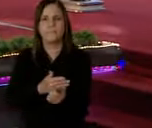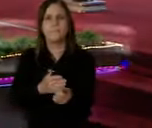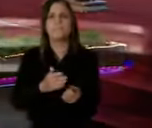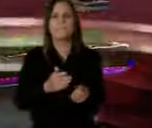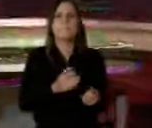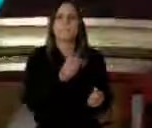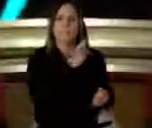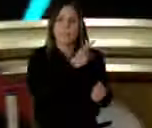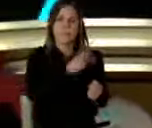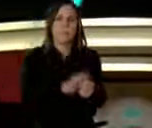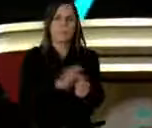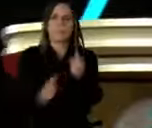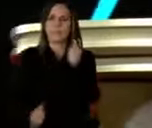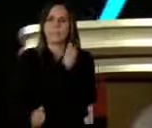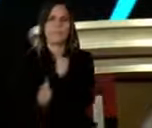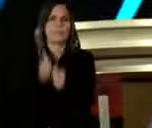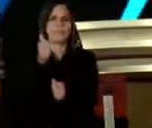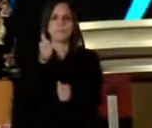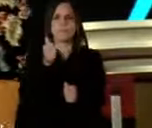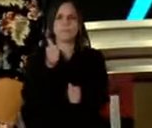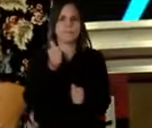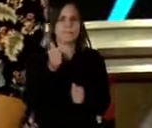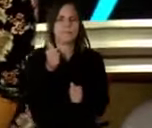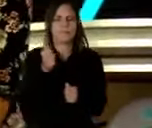La fuerza